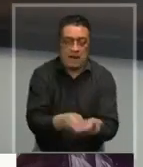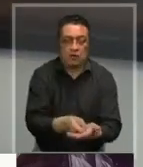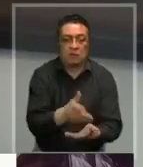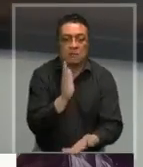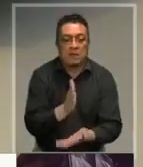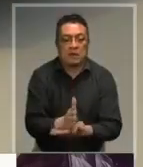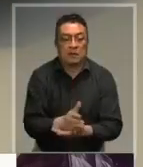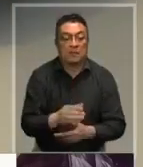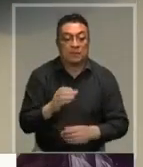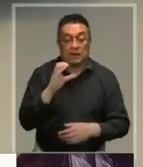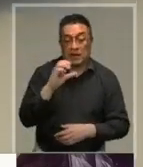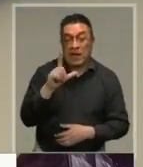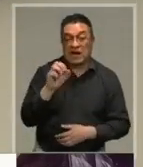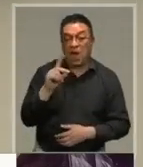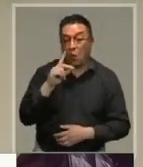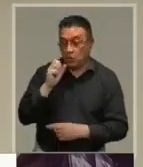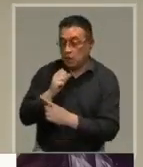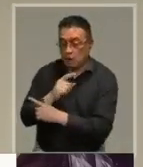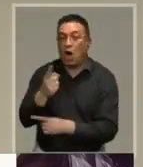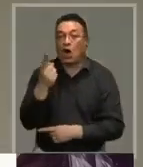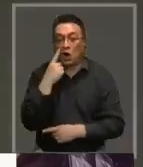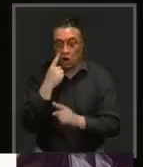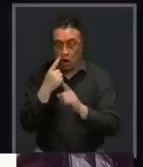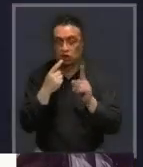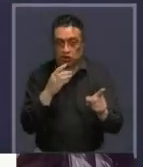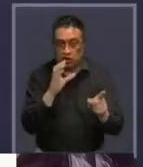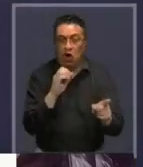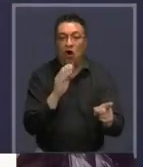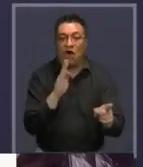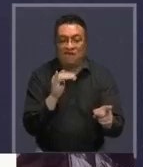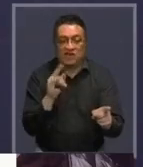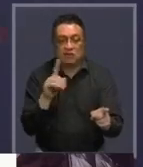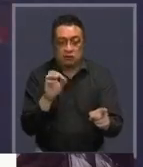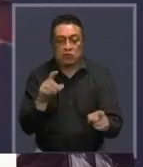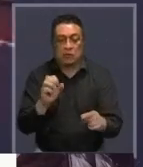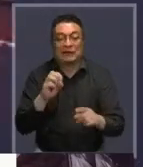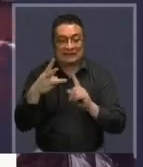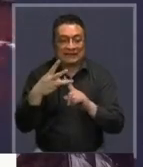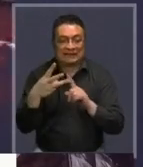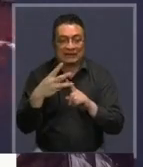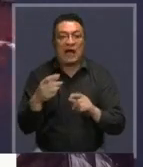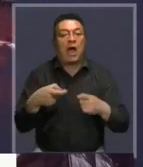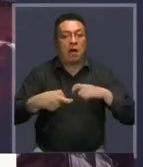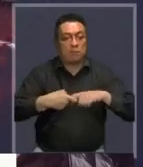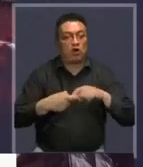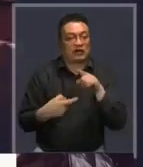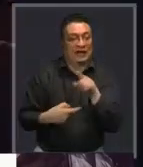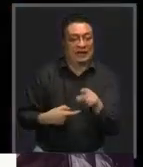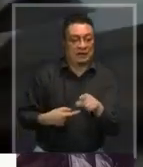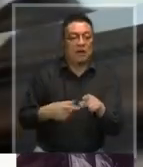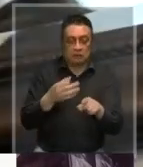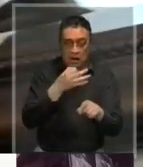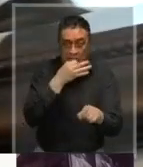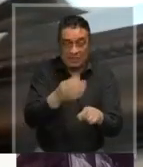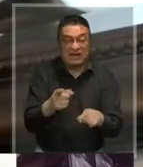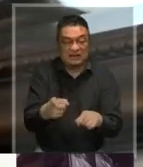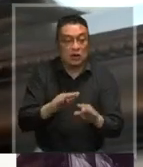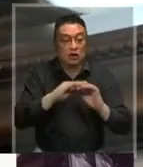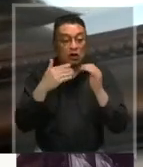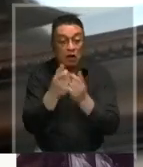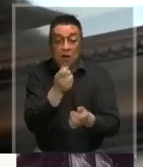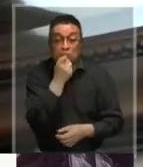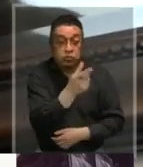Claudia ocayo conoce muy bien al obispo Casanova fue su tercera esposa Ella ratifica todas las